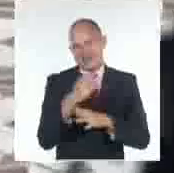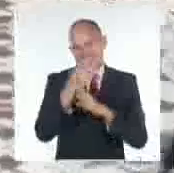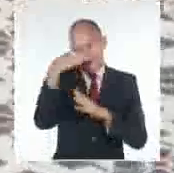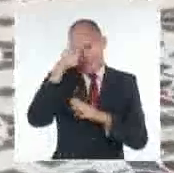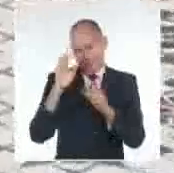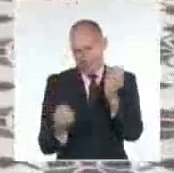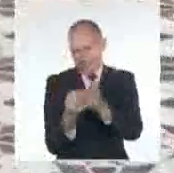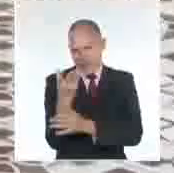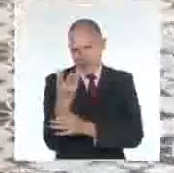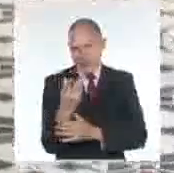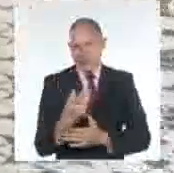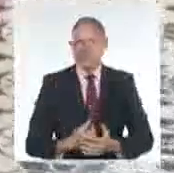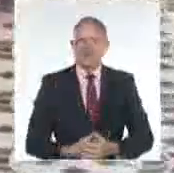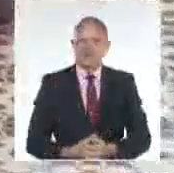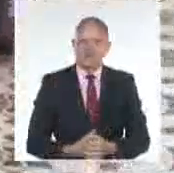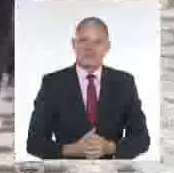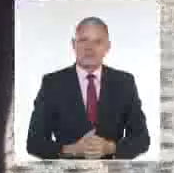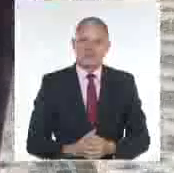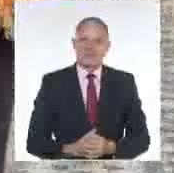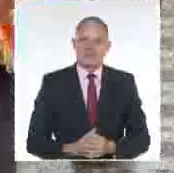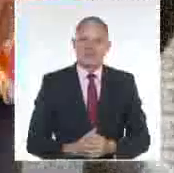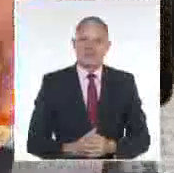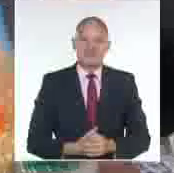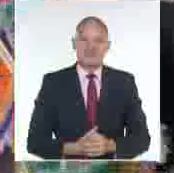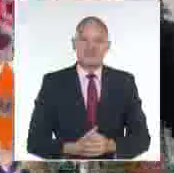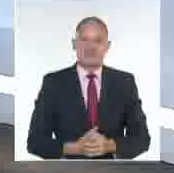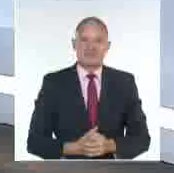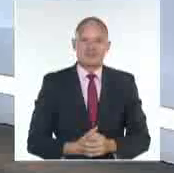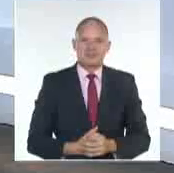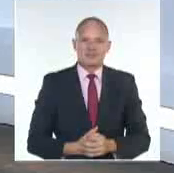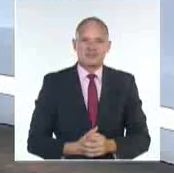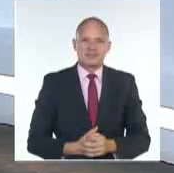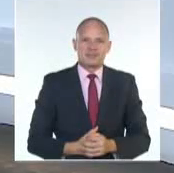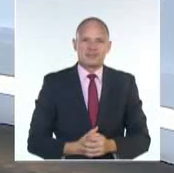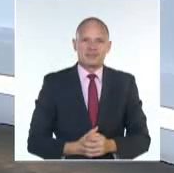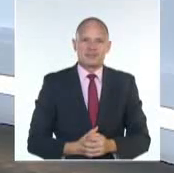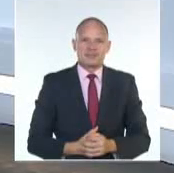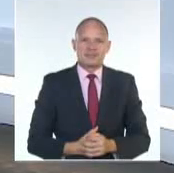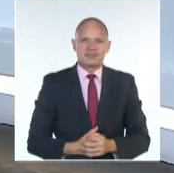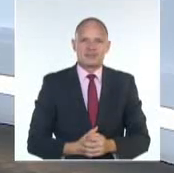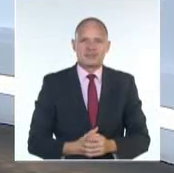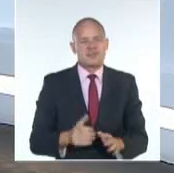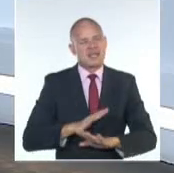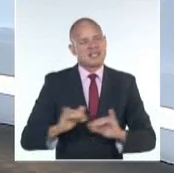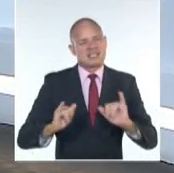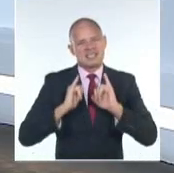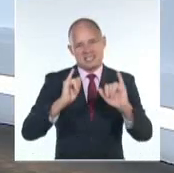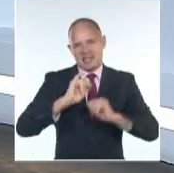y Karina Sotomayor, Canal Cubano de Noticias. Finalizan así las culturales. Feliz noche.